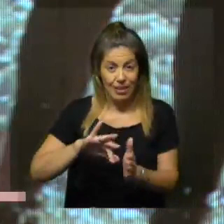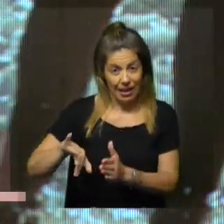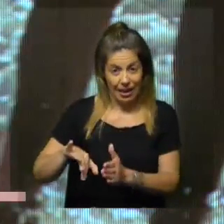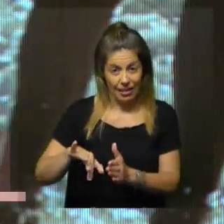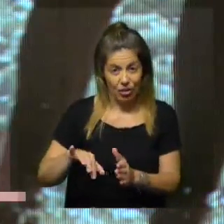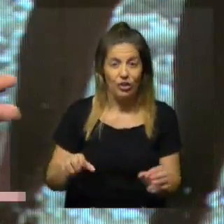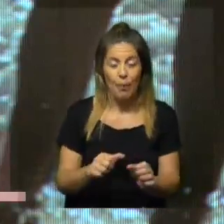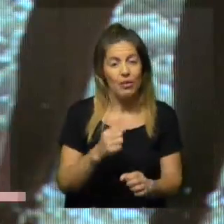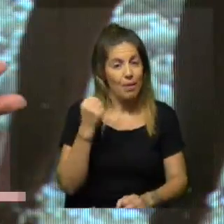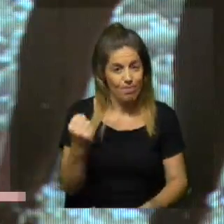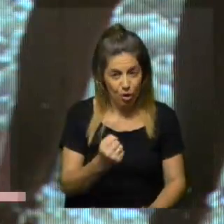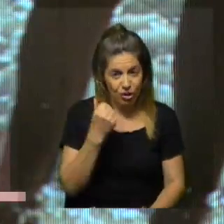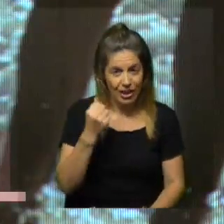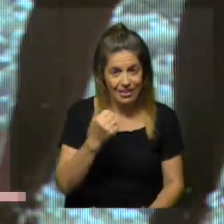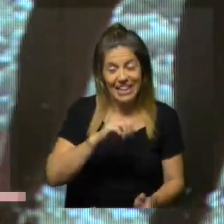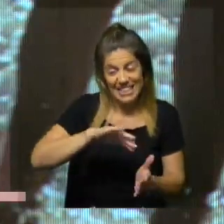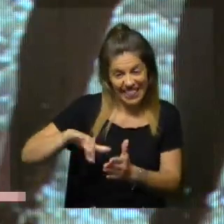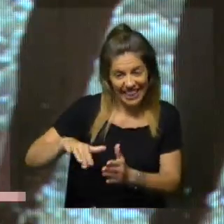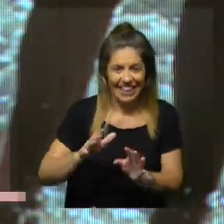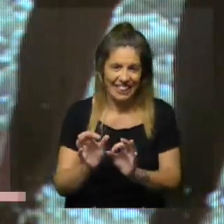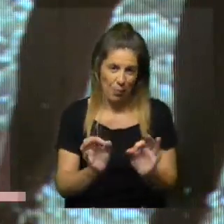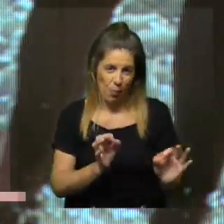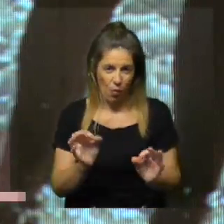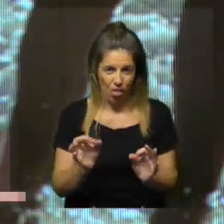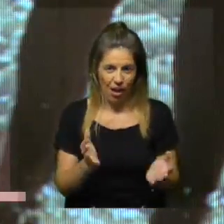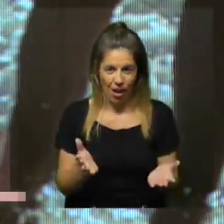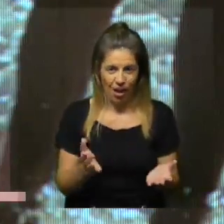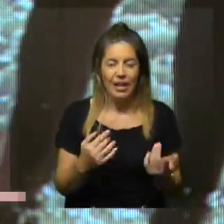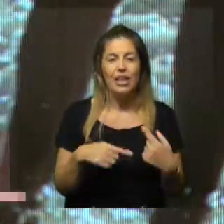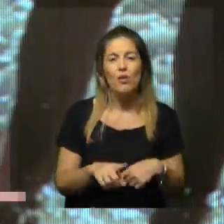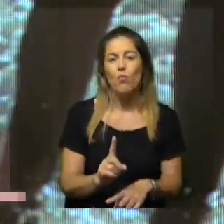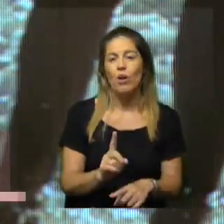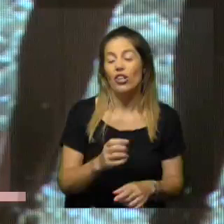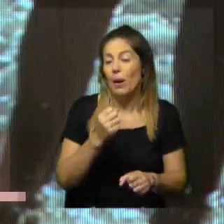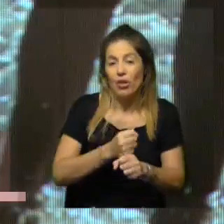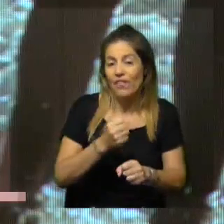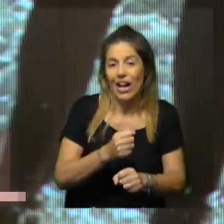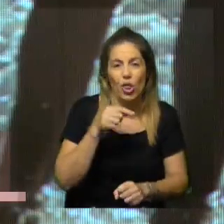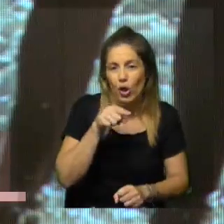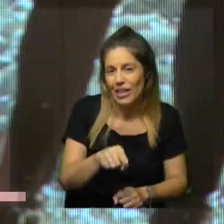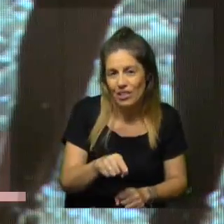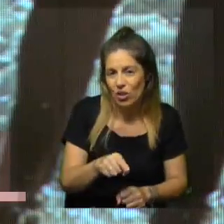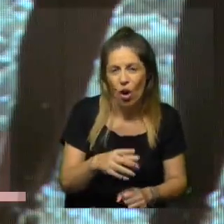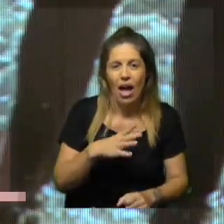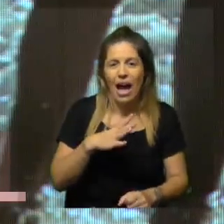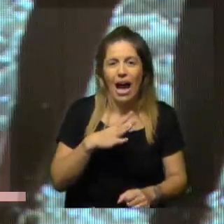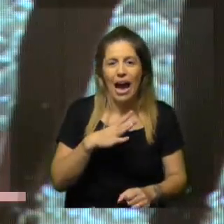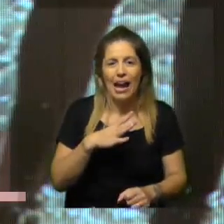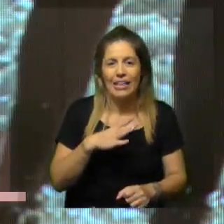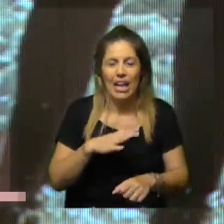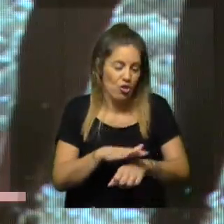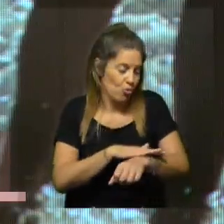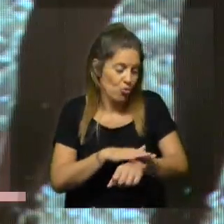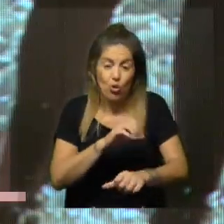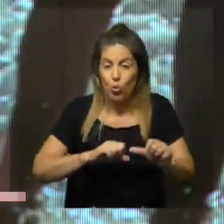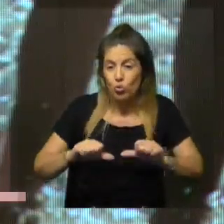haciendo hincapié en que se deje más de moda. Sí. Y bueno, estamos trabajando en eso. Hay autobronceantes, hay sustancias que